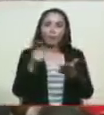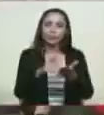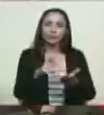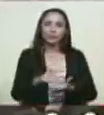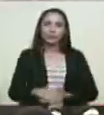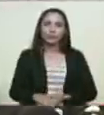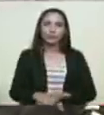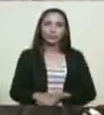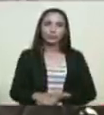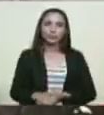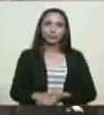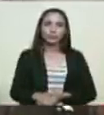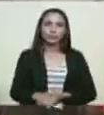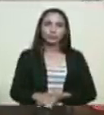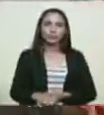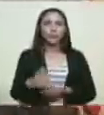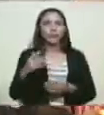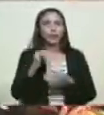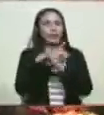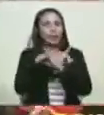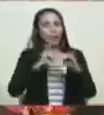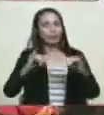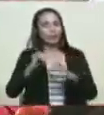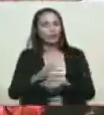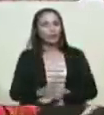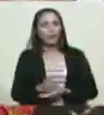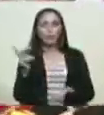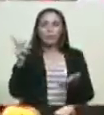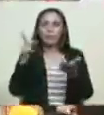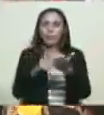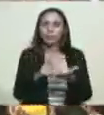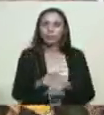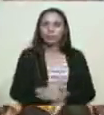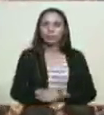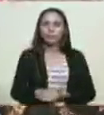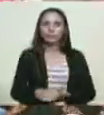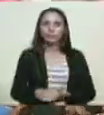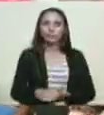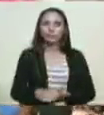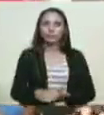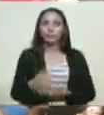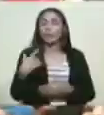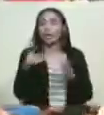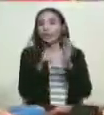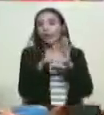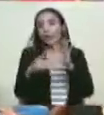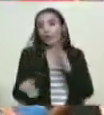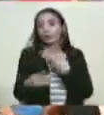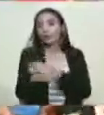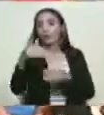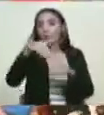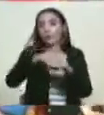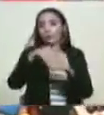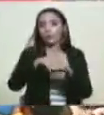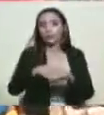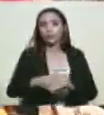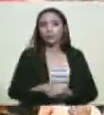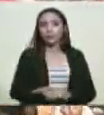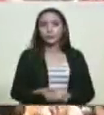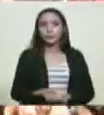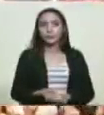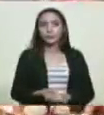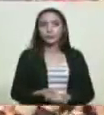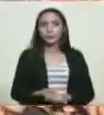a ejercer su soberanía política, su derecho a decidir.